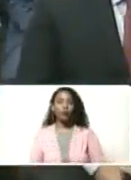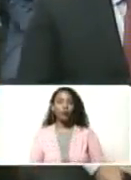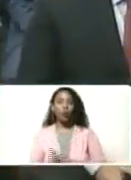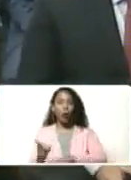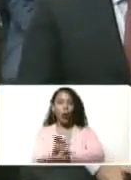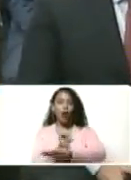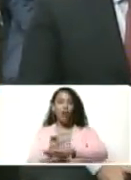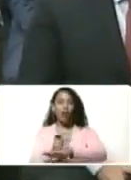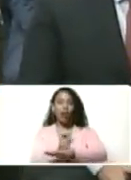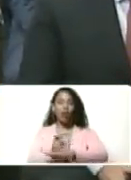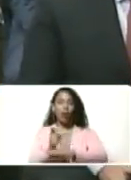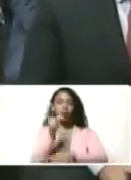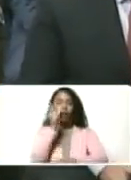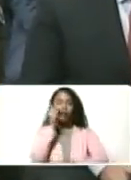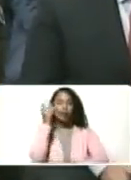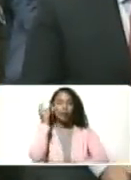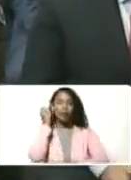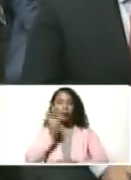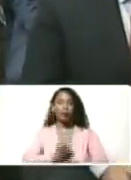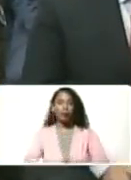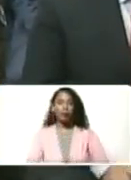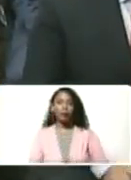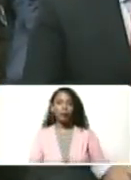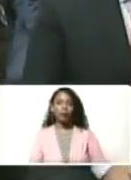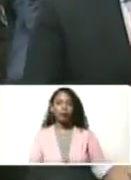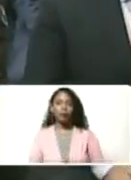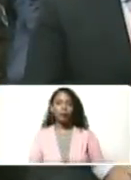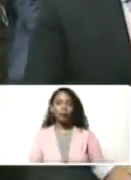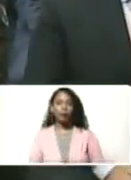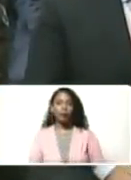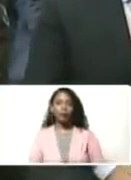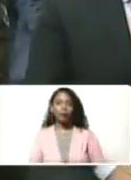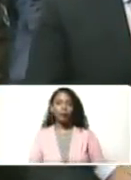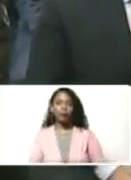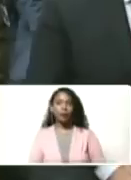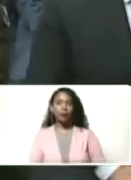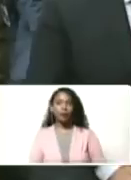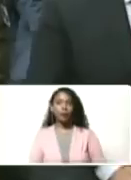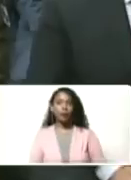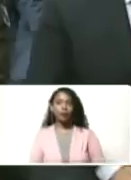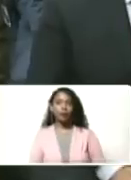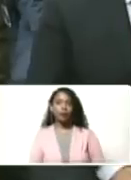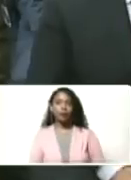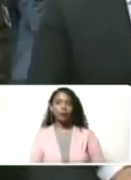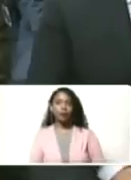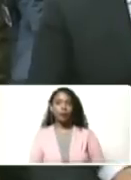gobernador Freddy Alirio, Bernal Rosales.